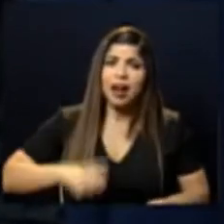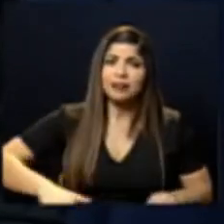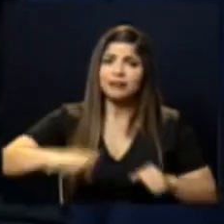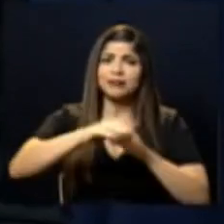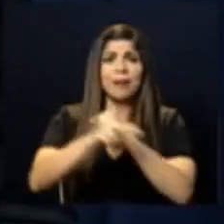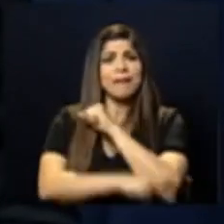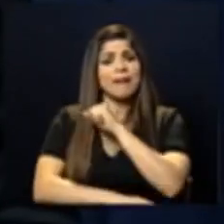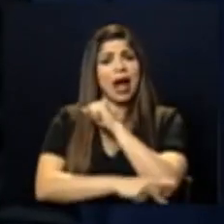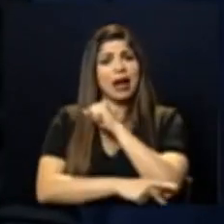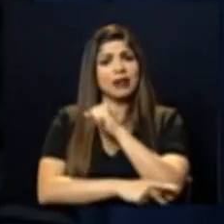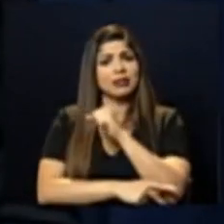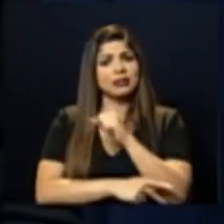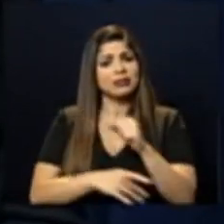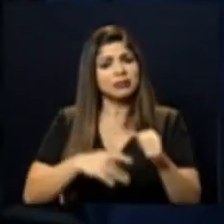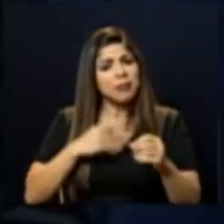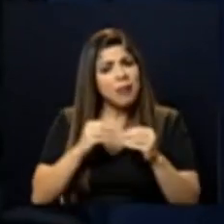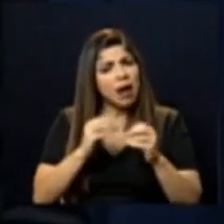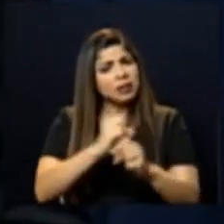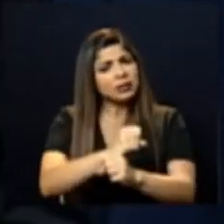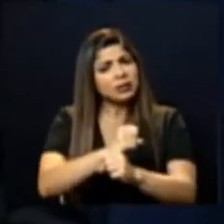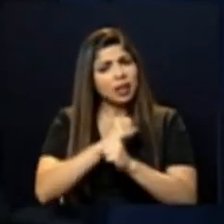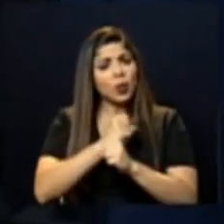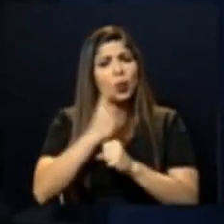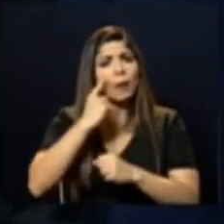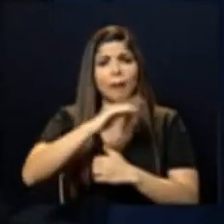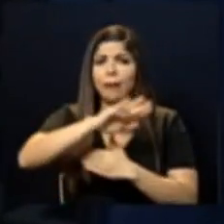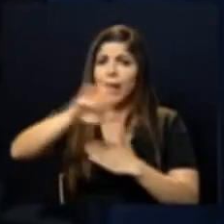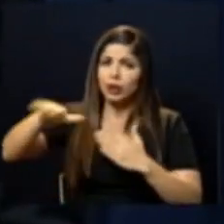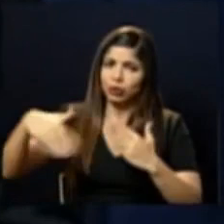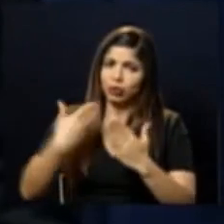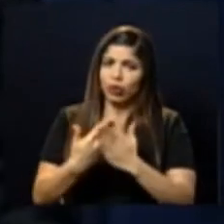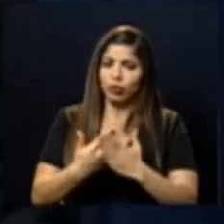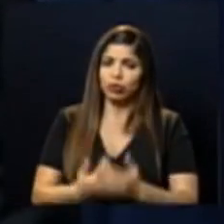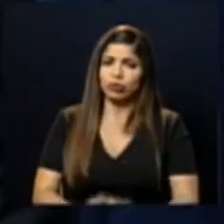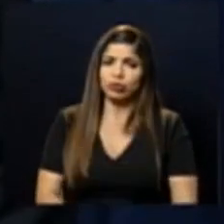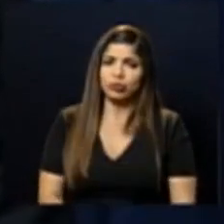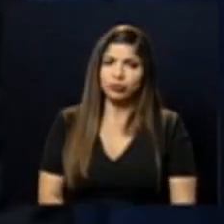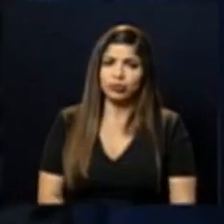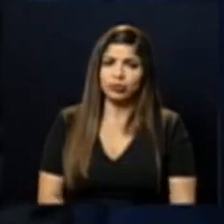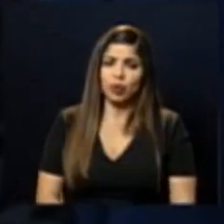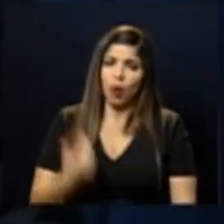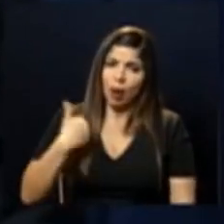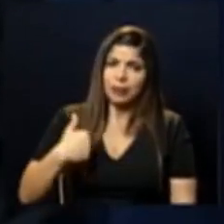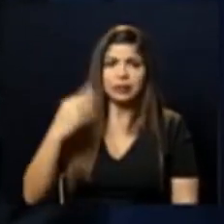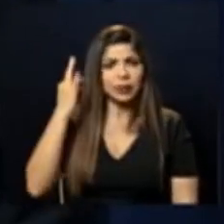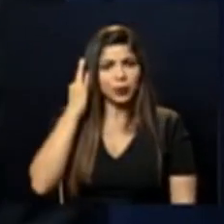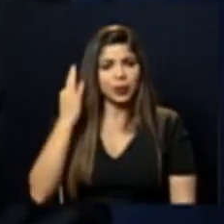país uno más seguro para todas y para todos.